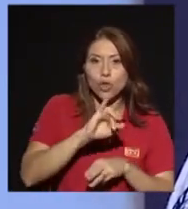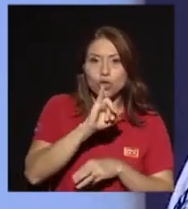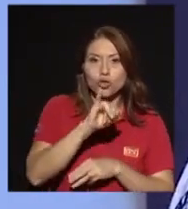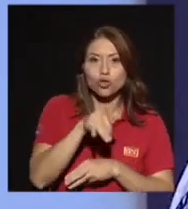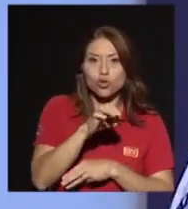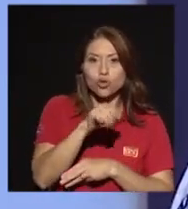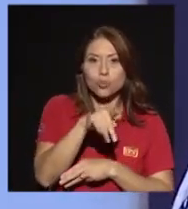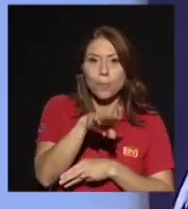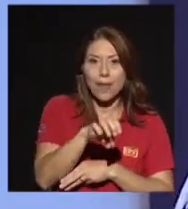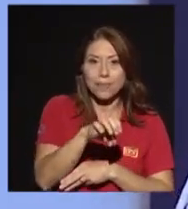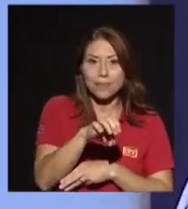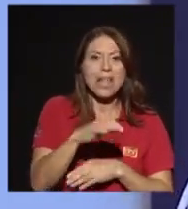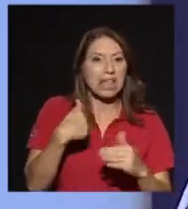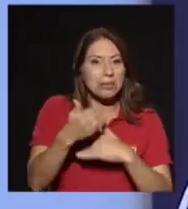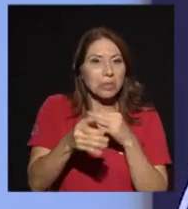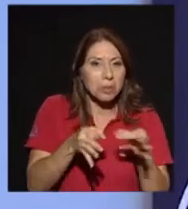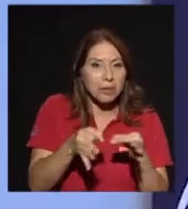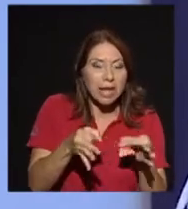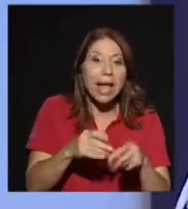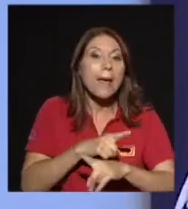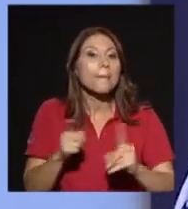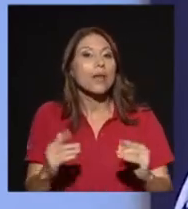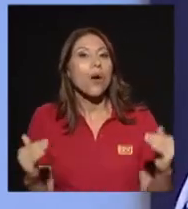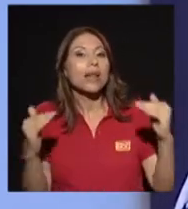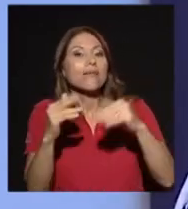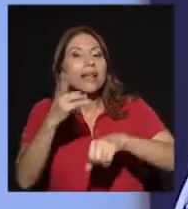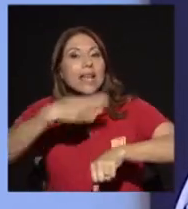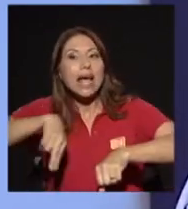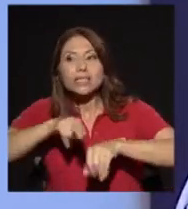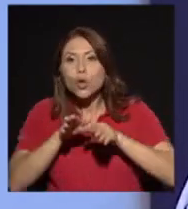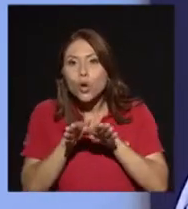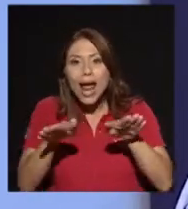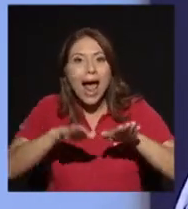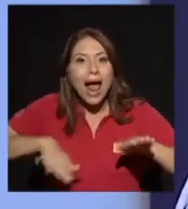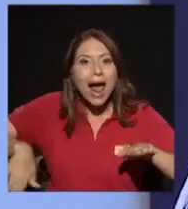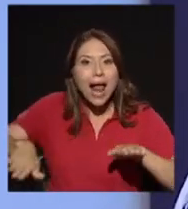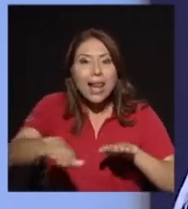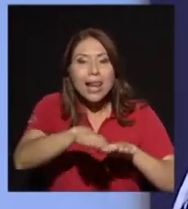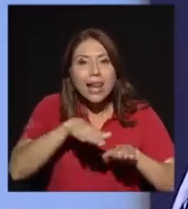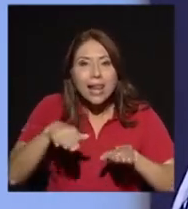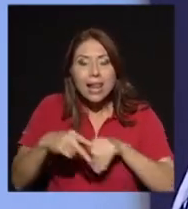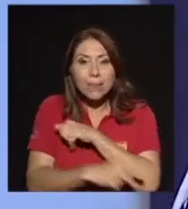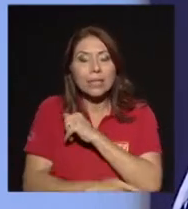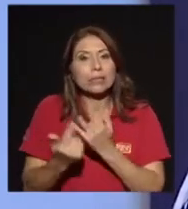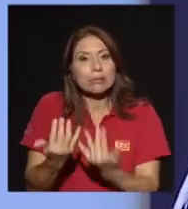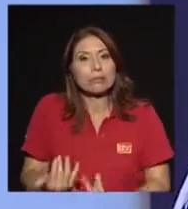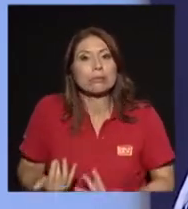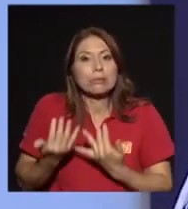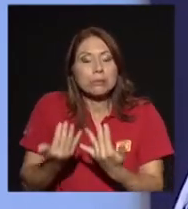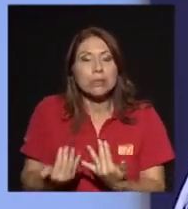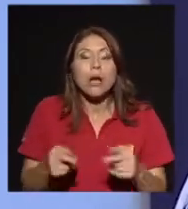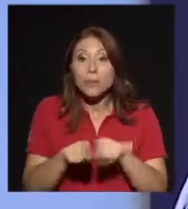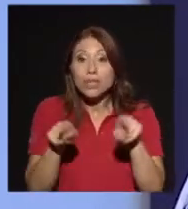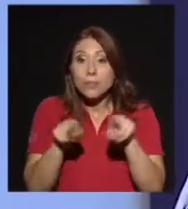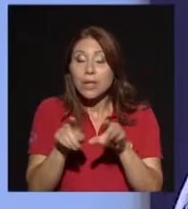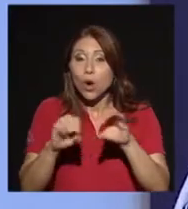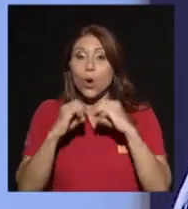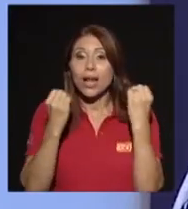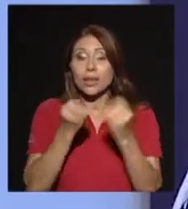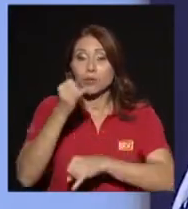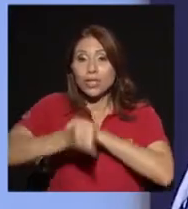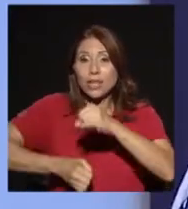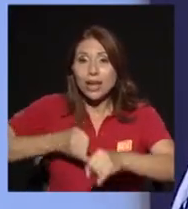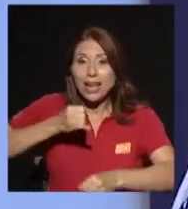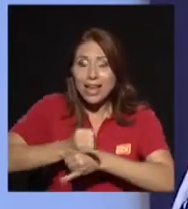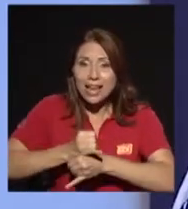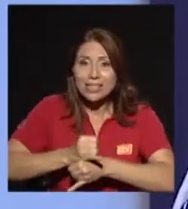nivel nacional, la institución está en un momento de espera, porque según inclusive organismos internacionales, quien